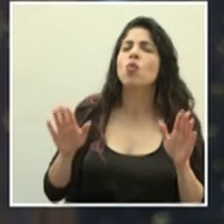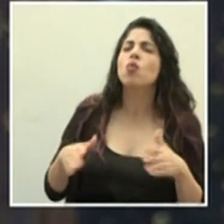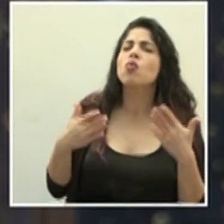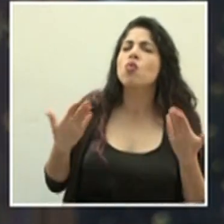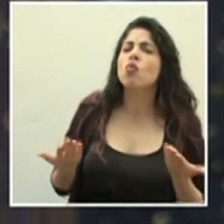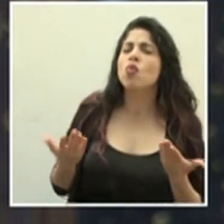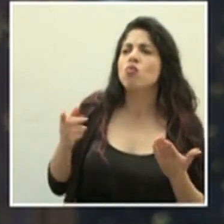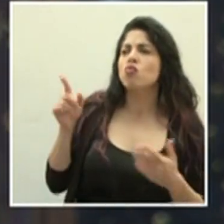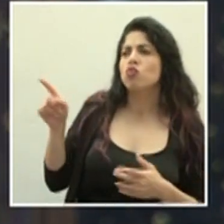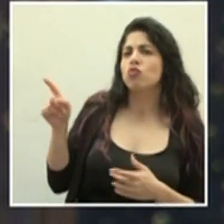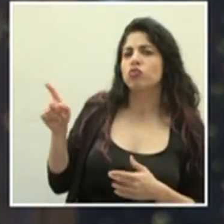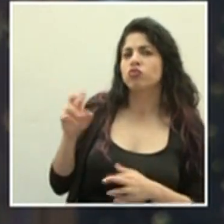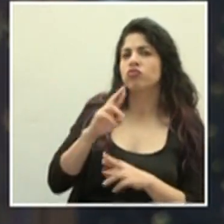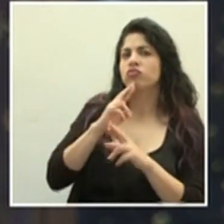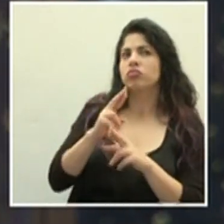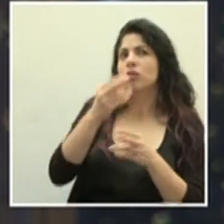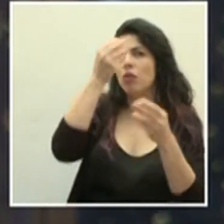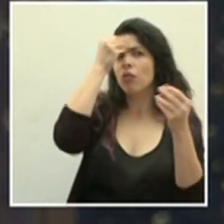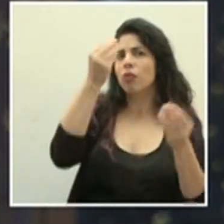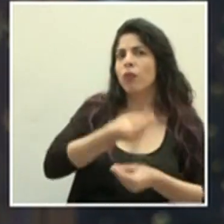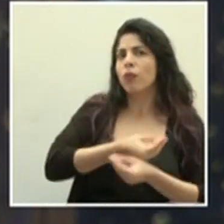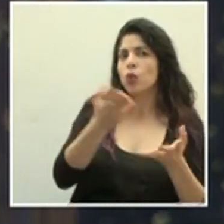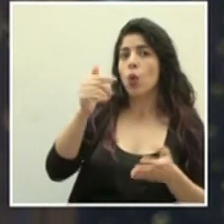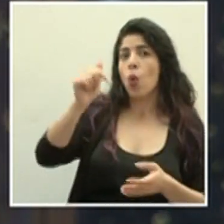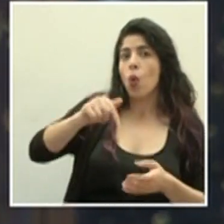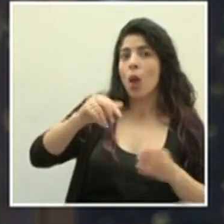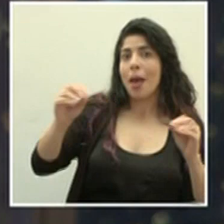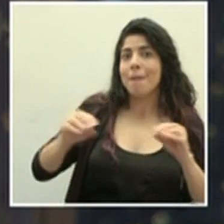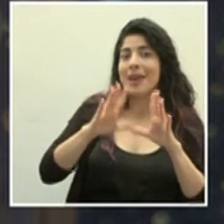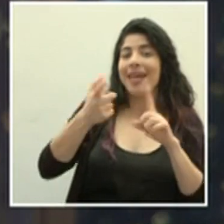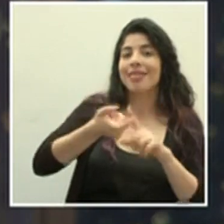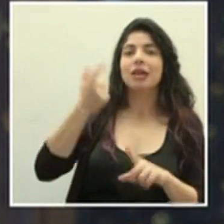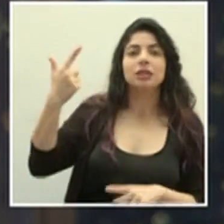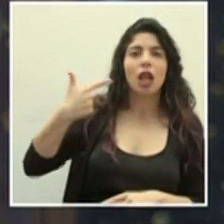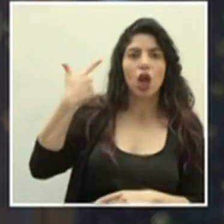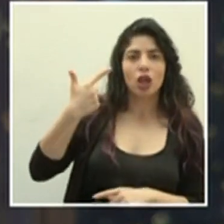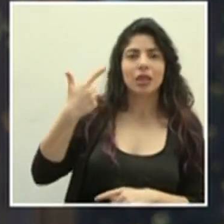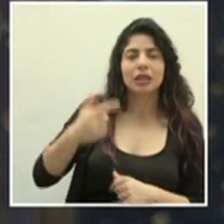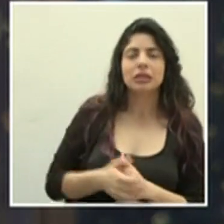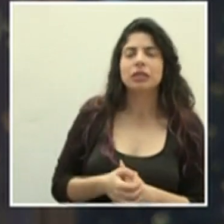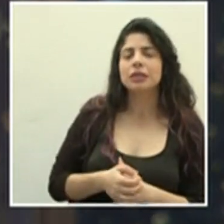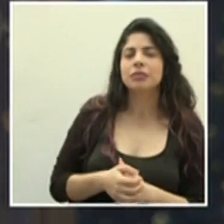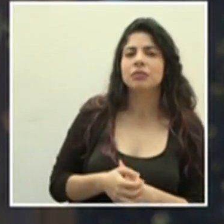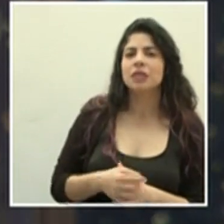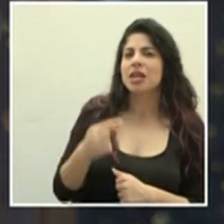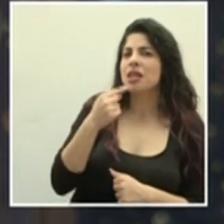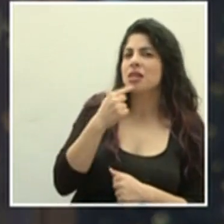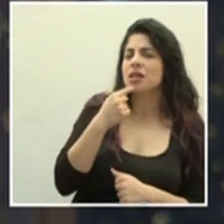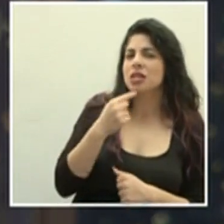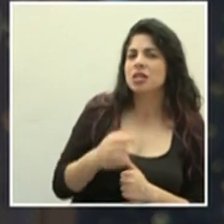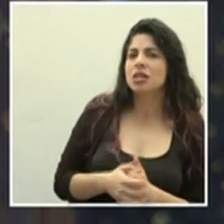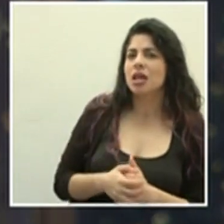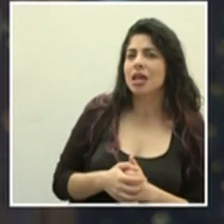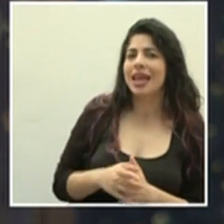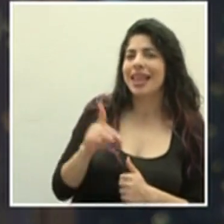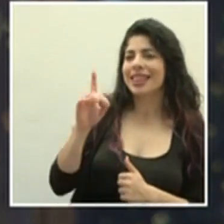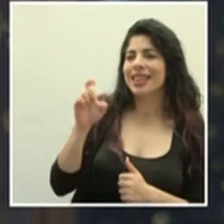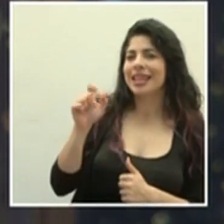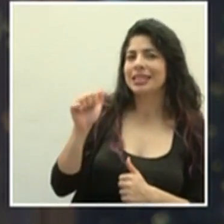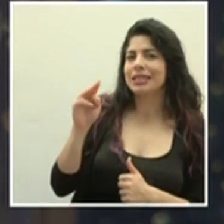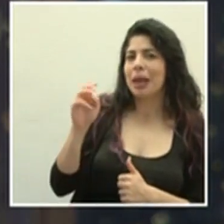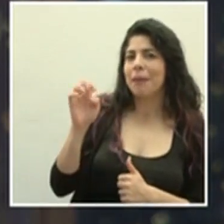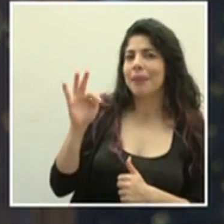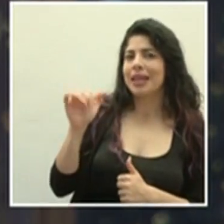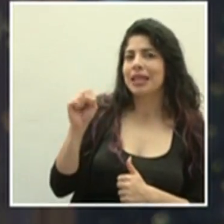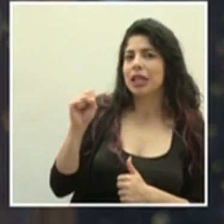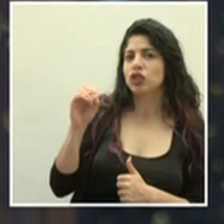¿Cómo reacciona usted ante el anuncio que se hizo esta mañana desde Londres de que la